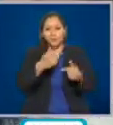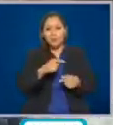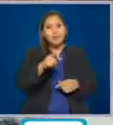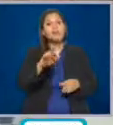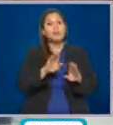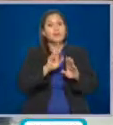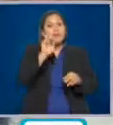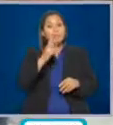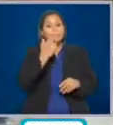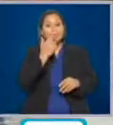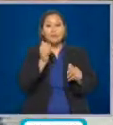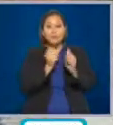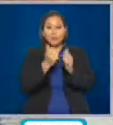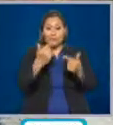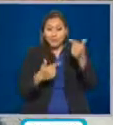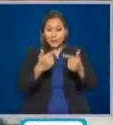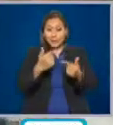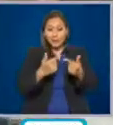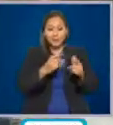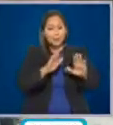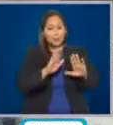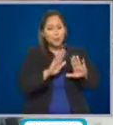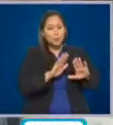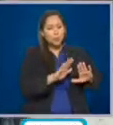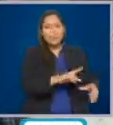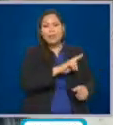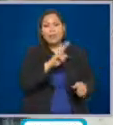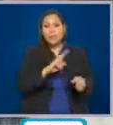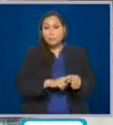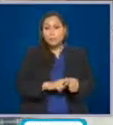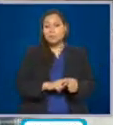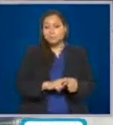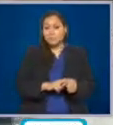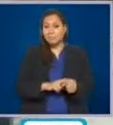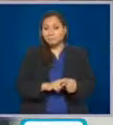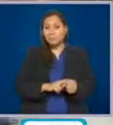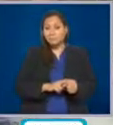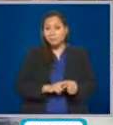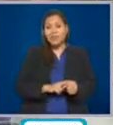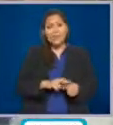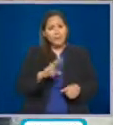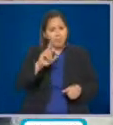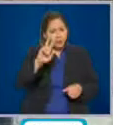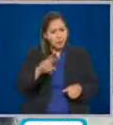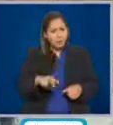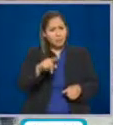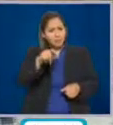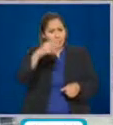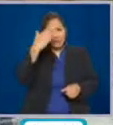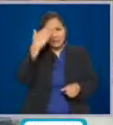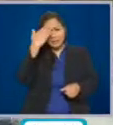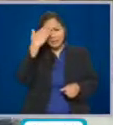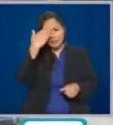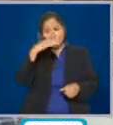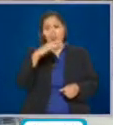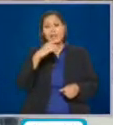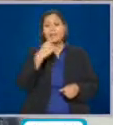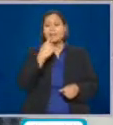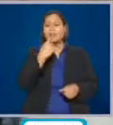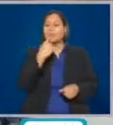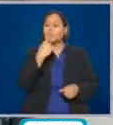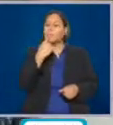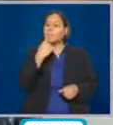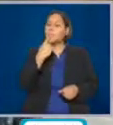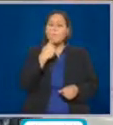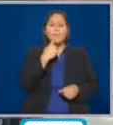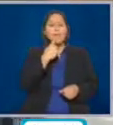leche reposado al natural. Claro. Y no es por nada, pero sabe. Ahorita tienen que ver